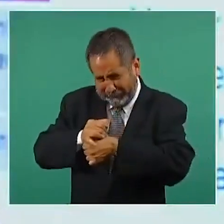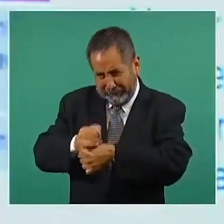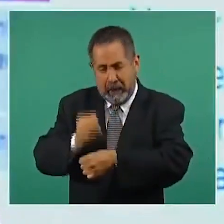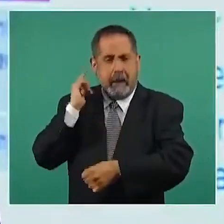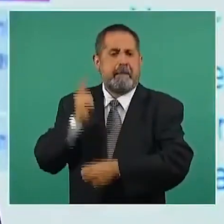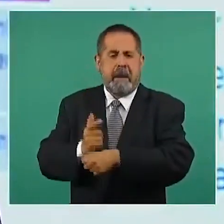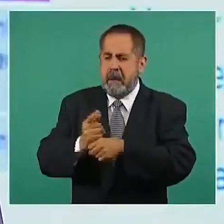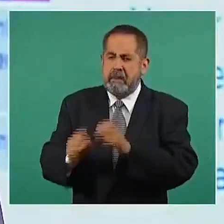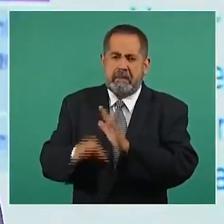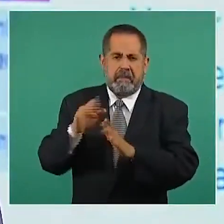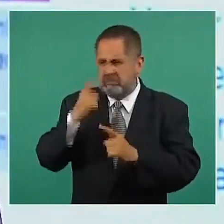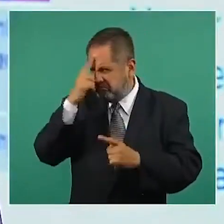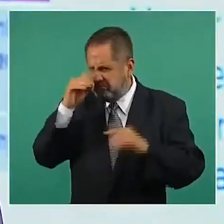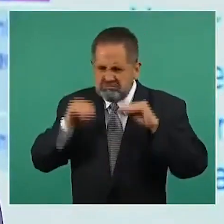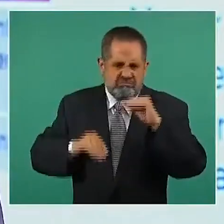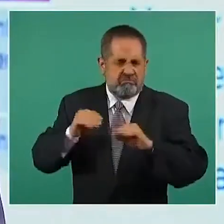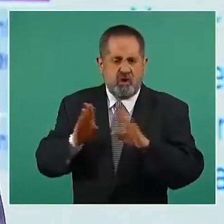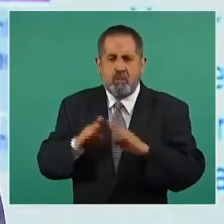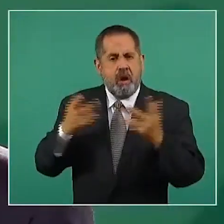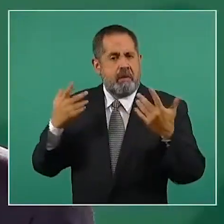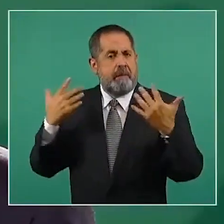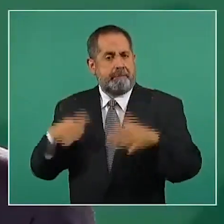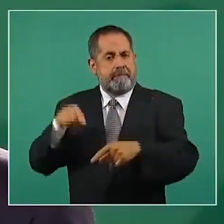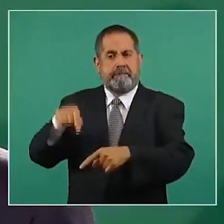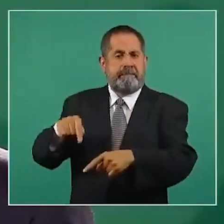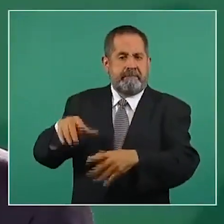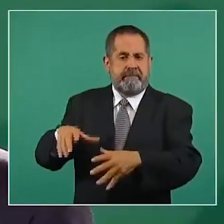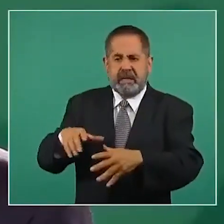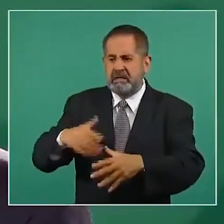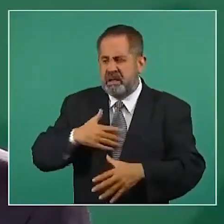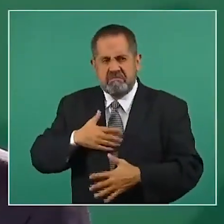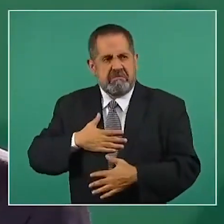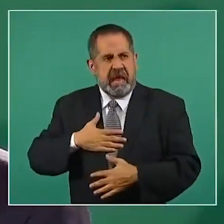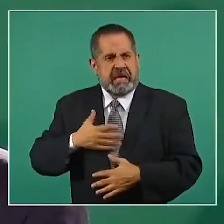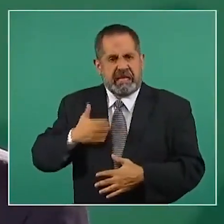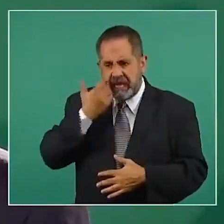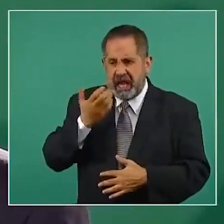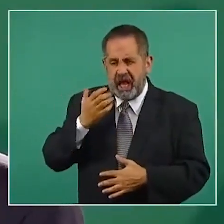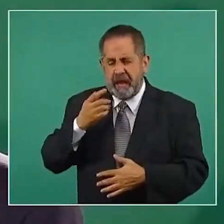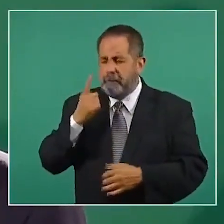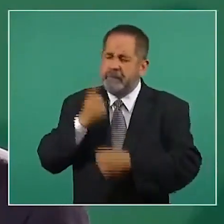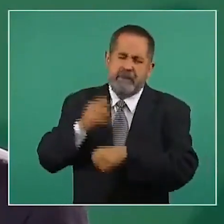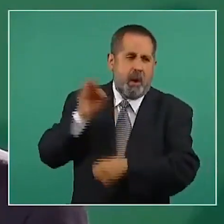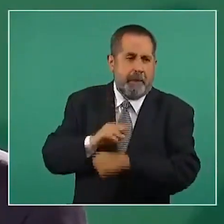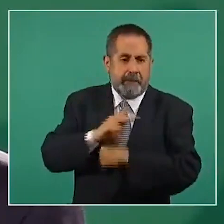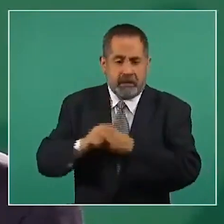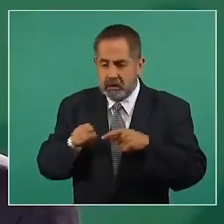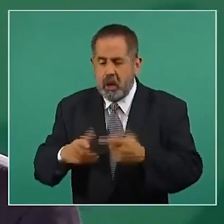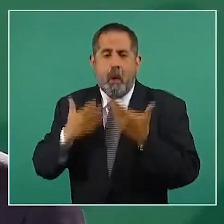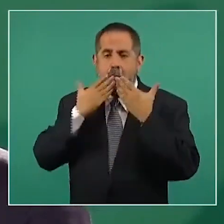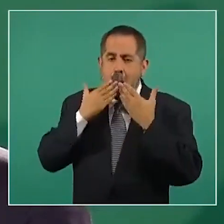la innovación, la creatividad y la confluencia del interés superior de la nación puede dar